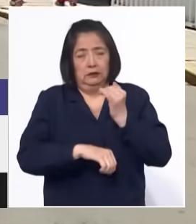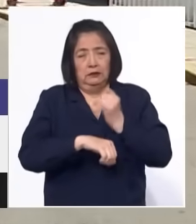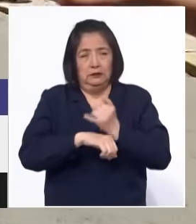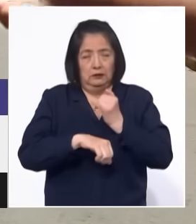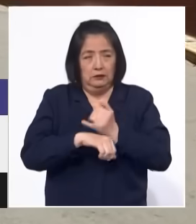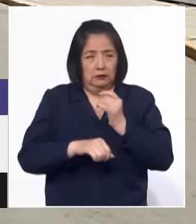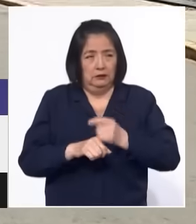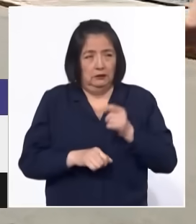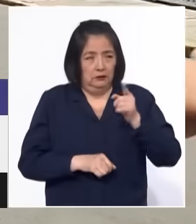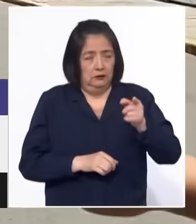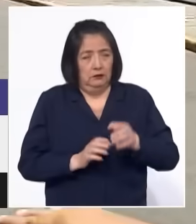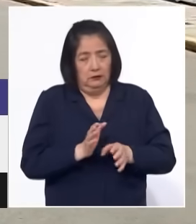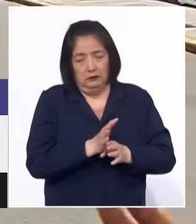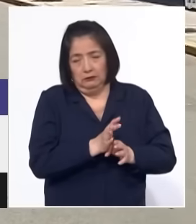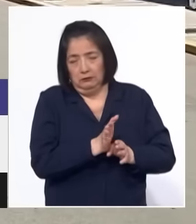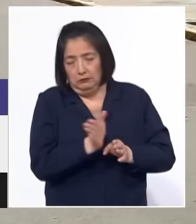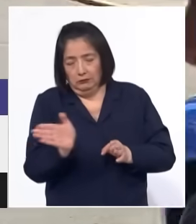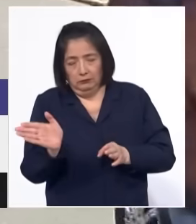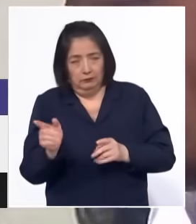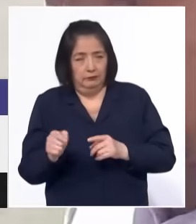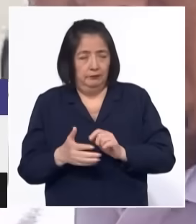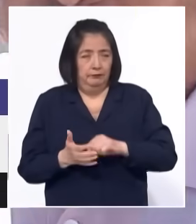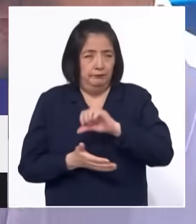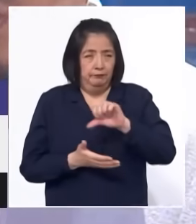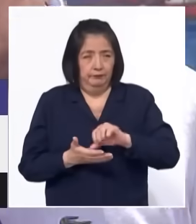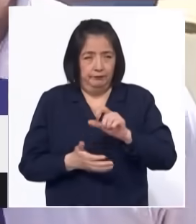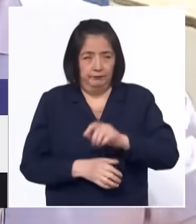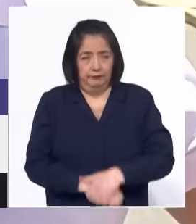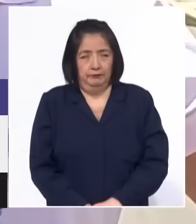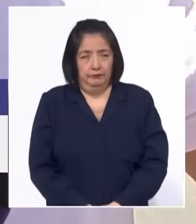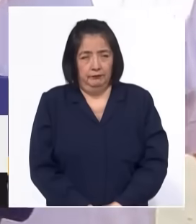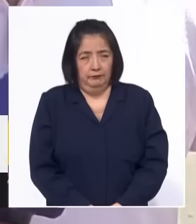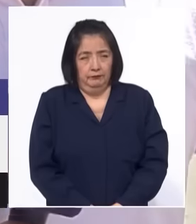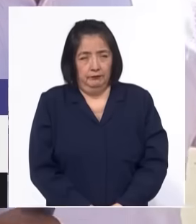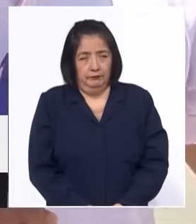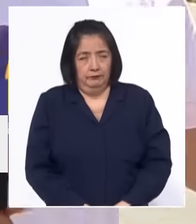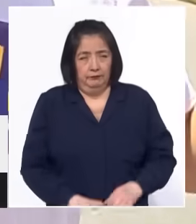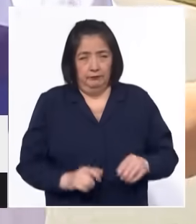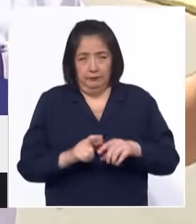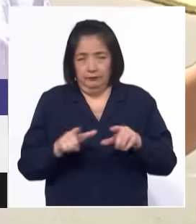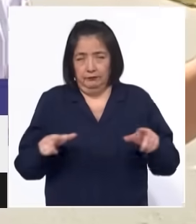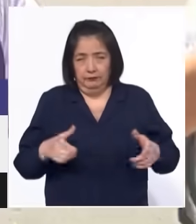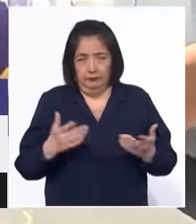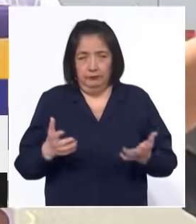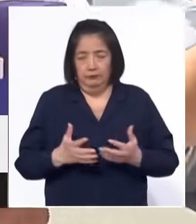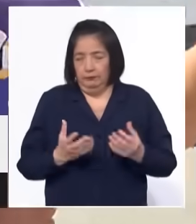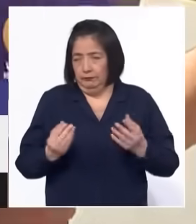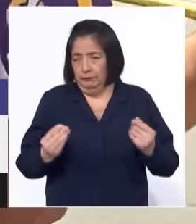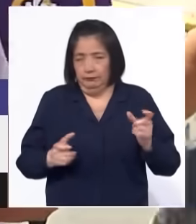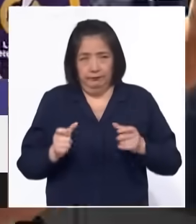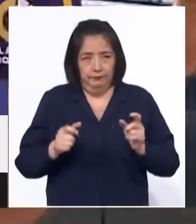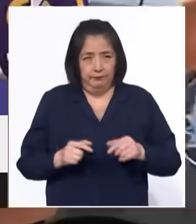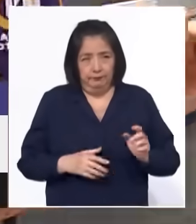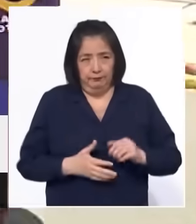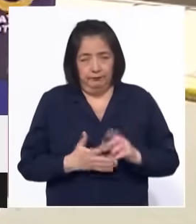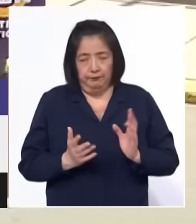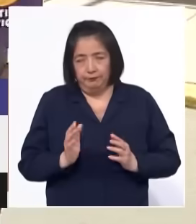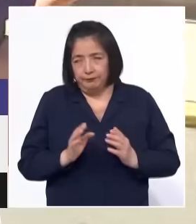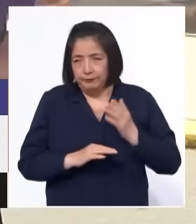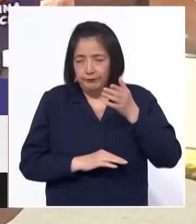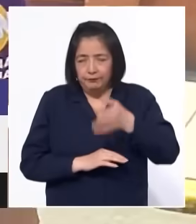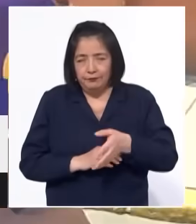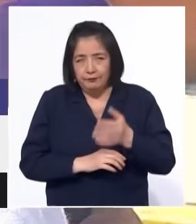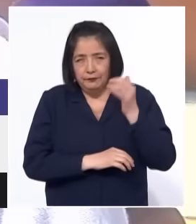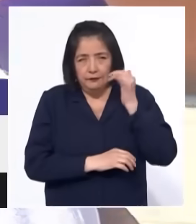Agustín y de la esquina a una cuadra la Plaza de Armas de Trujillo. Una zona, como te digo, muy concurrida. Vamos cruzando a nuestro